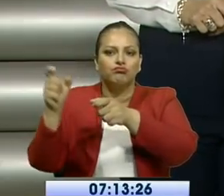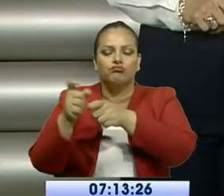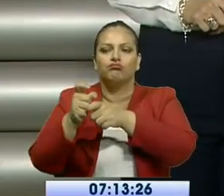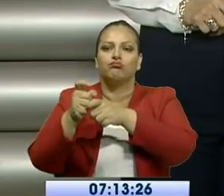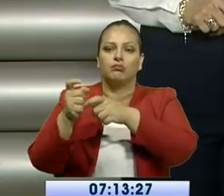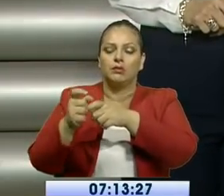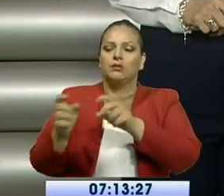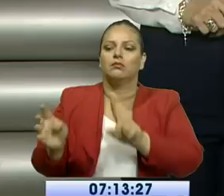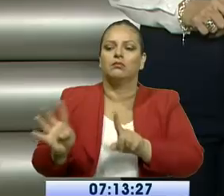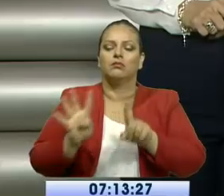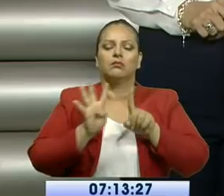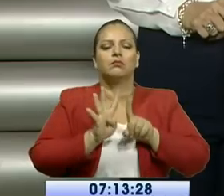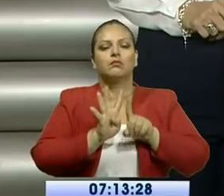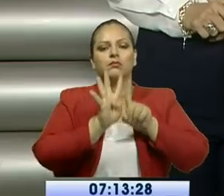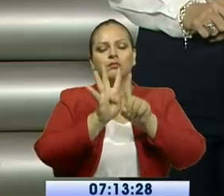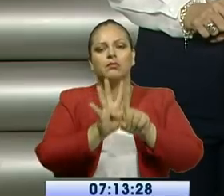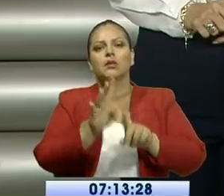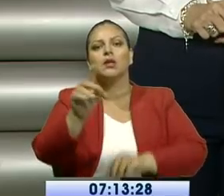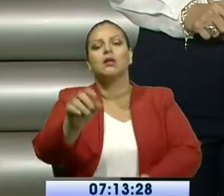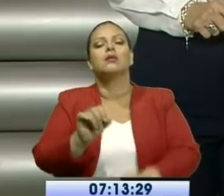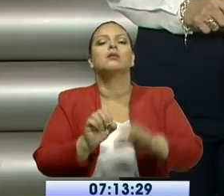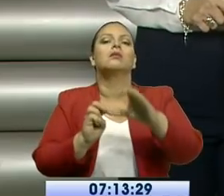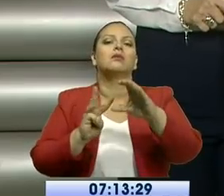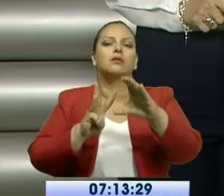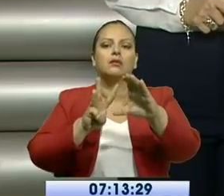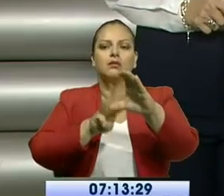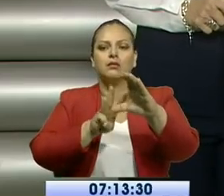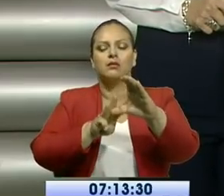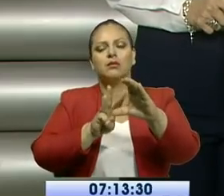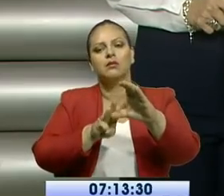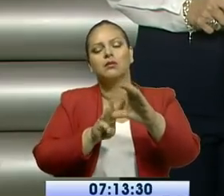fiscales. Jorge Escobar nos presenta los detalles.